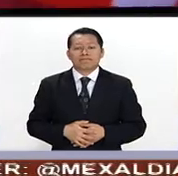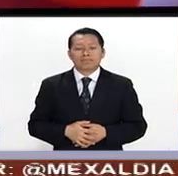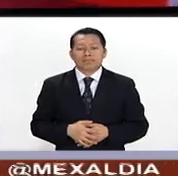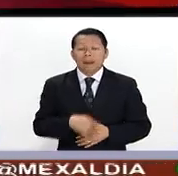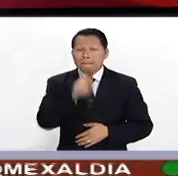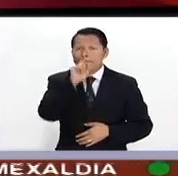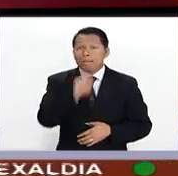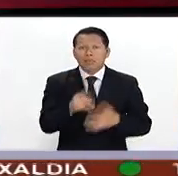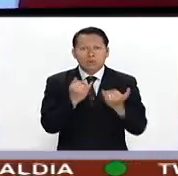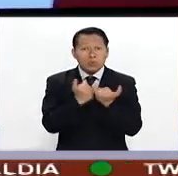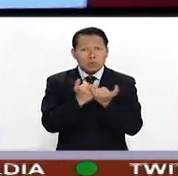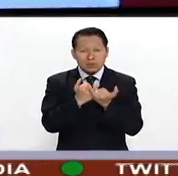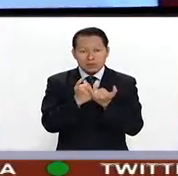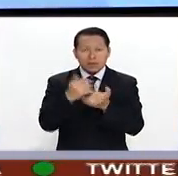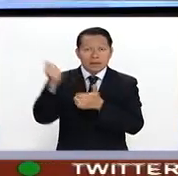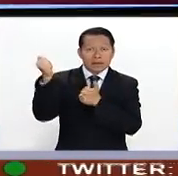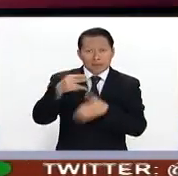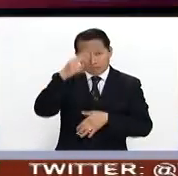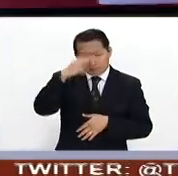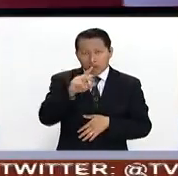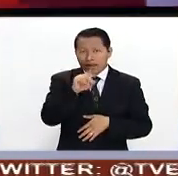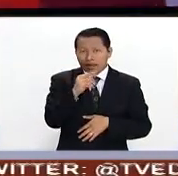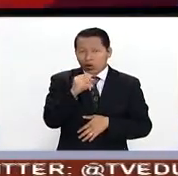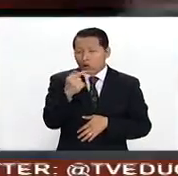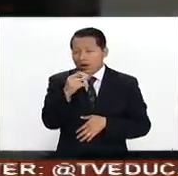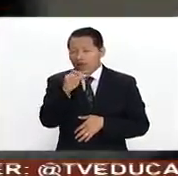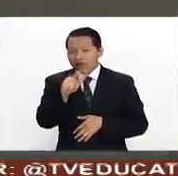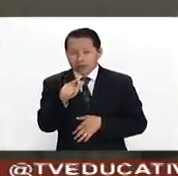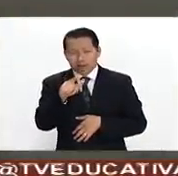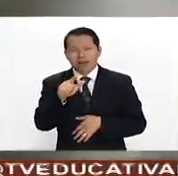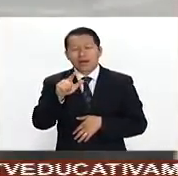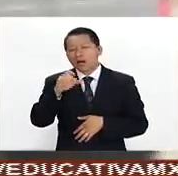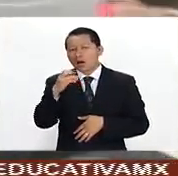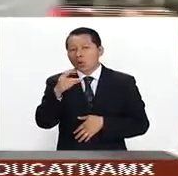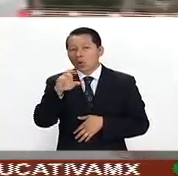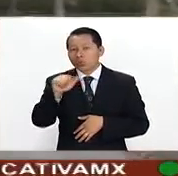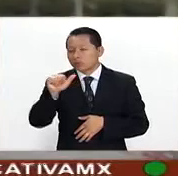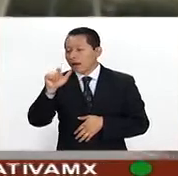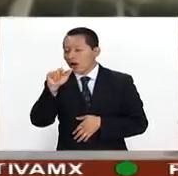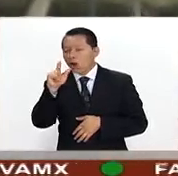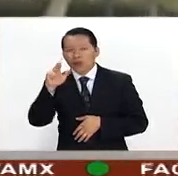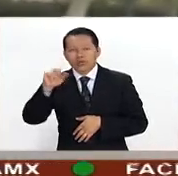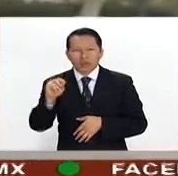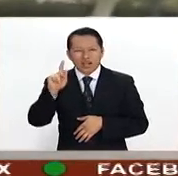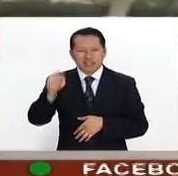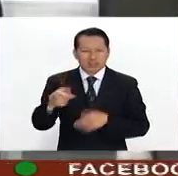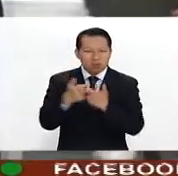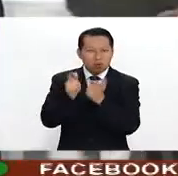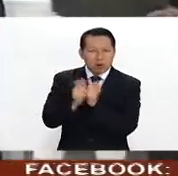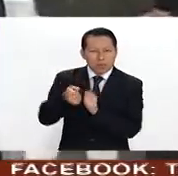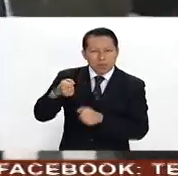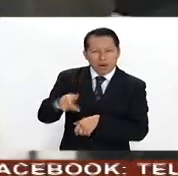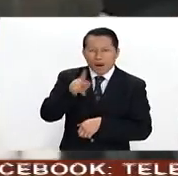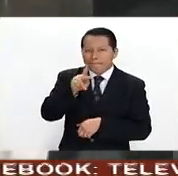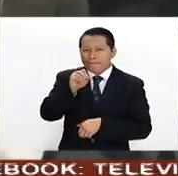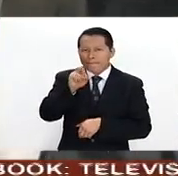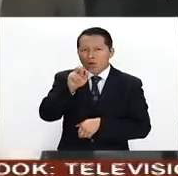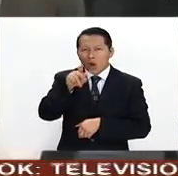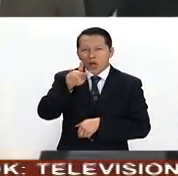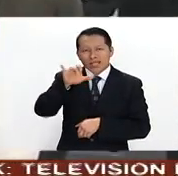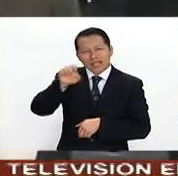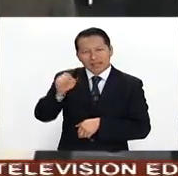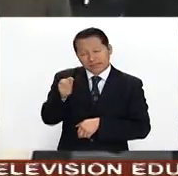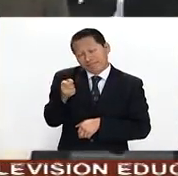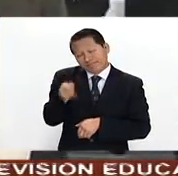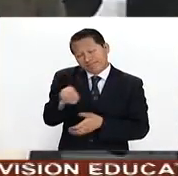Quien también está por ingresar a México es Diego Gabriel Cruz Alonso, uno de los célebremente llamados Porquis,